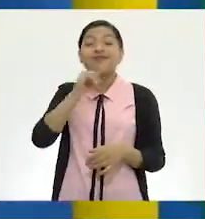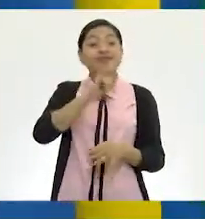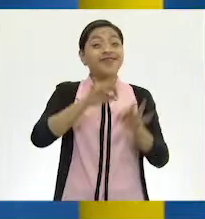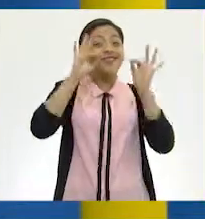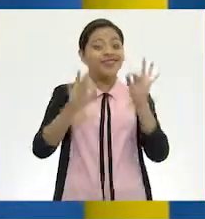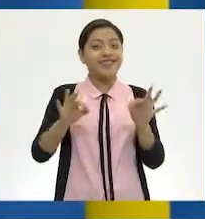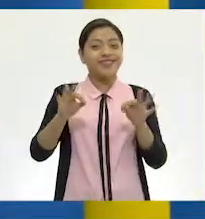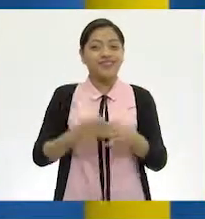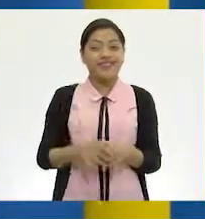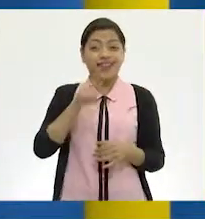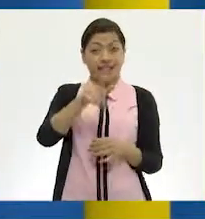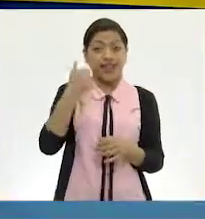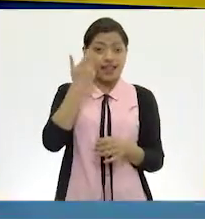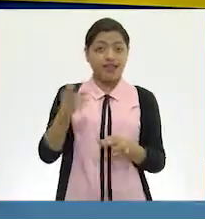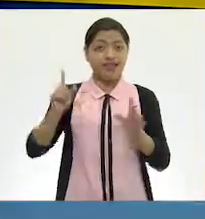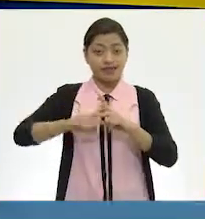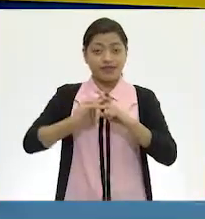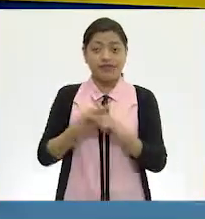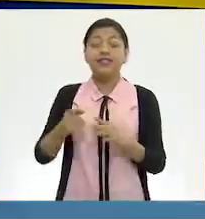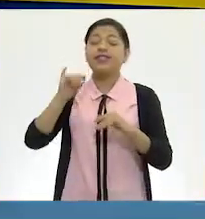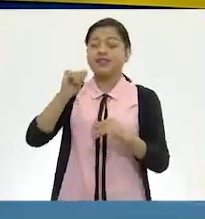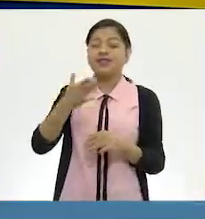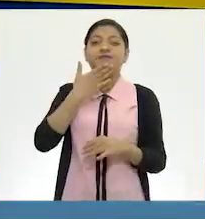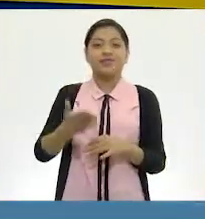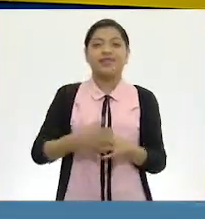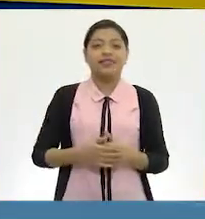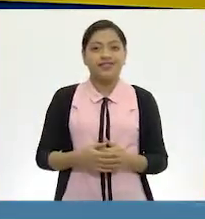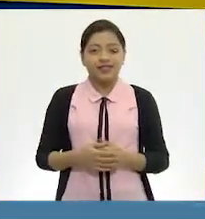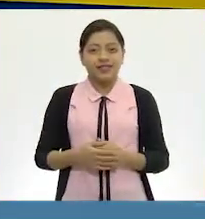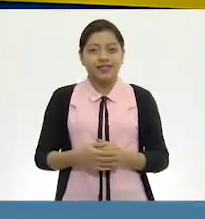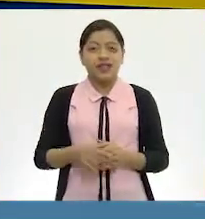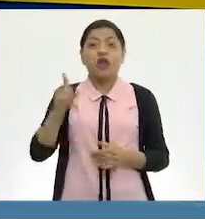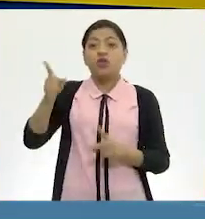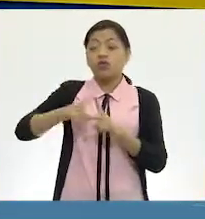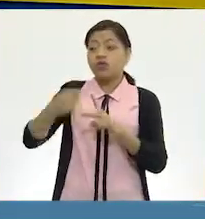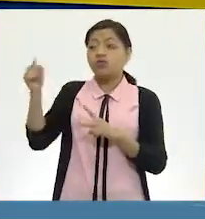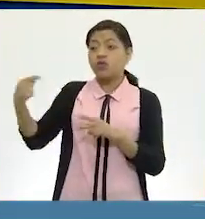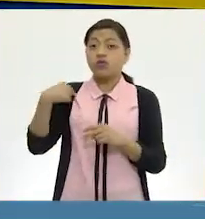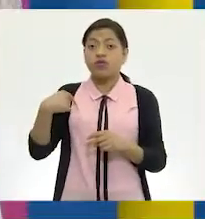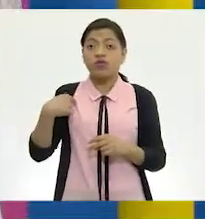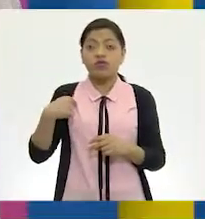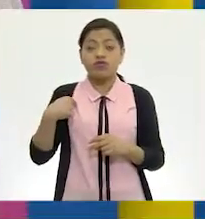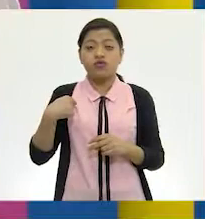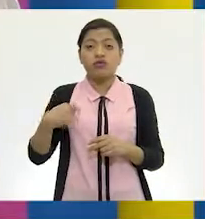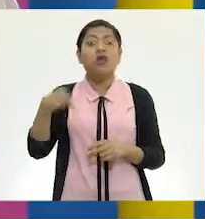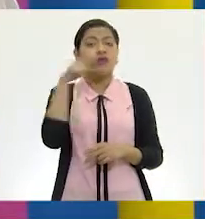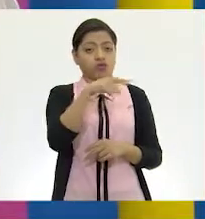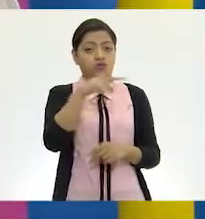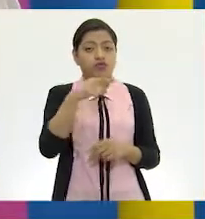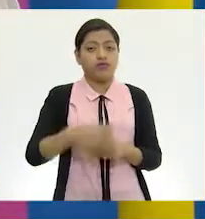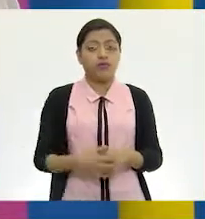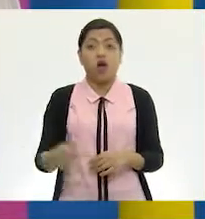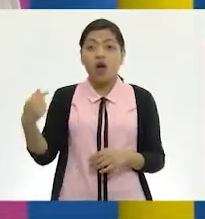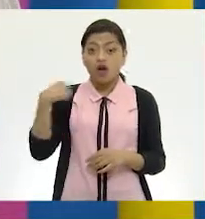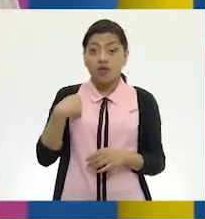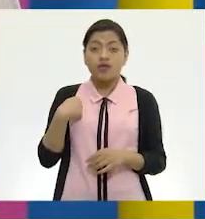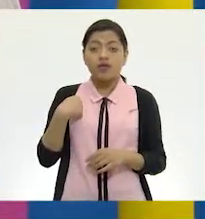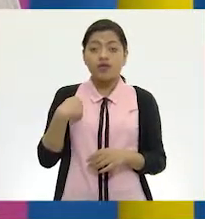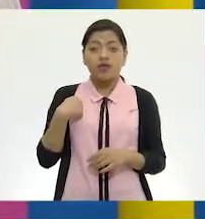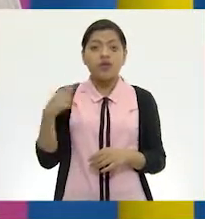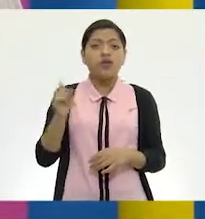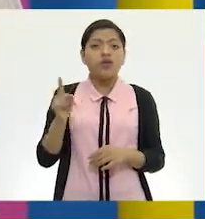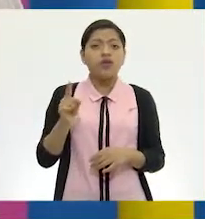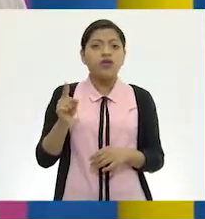Sí. Entonces, ¿quieres empezar? Ya. ¿Sí? Ya. Muy bien. Entonces, ¿quién empieza? Tú. Ah, ¿yo? Sí,